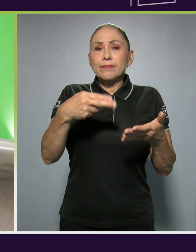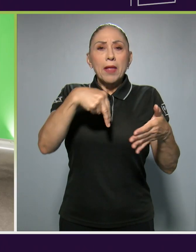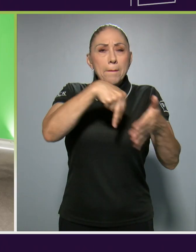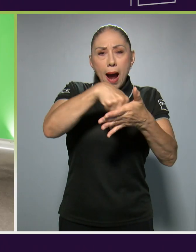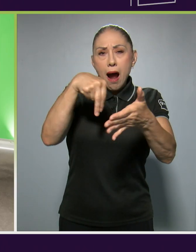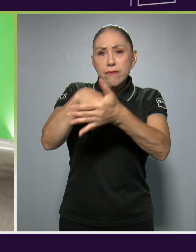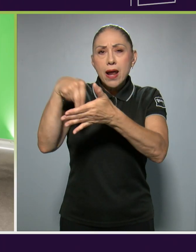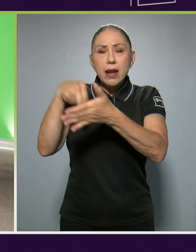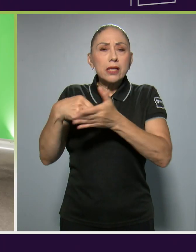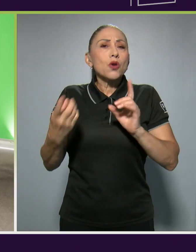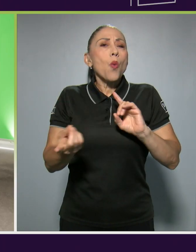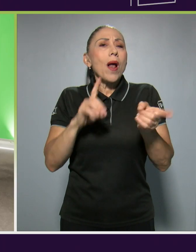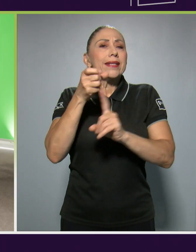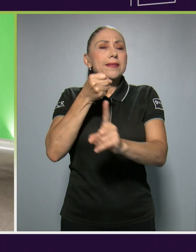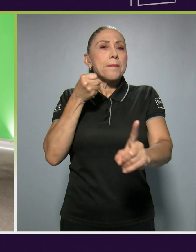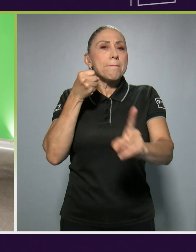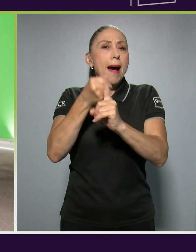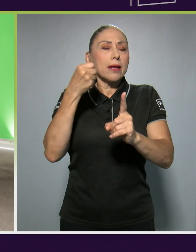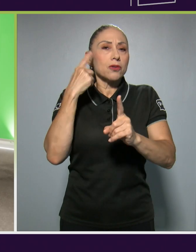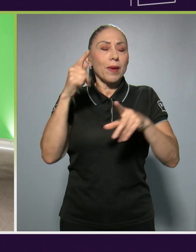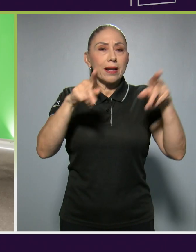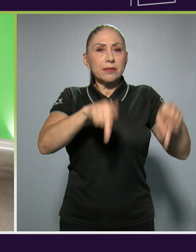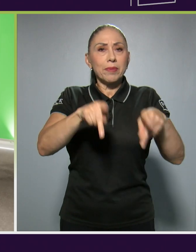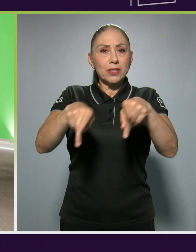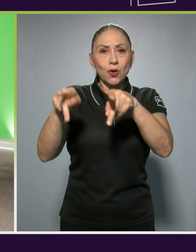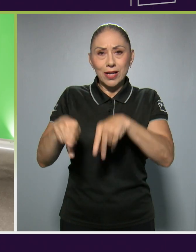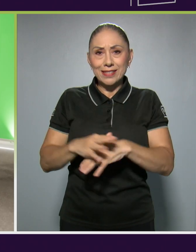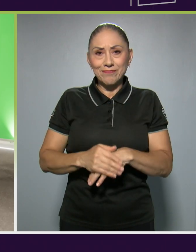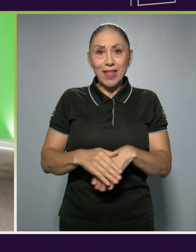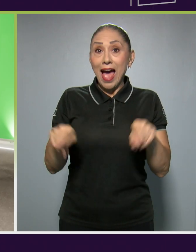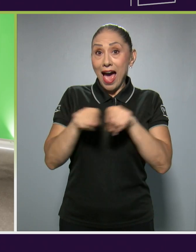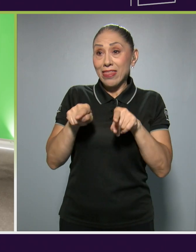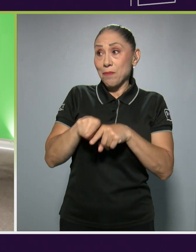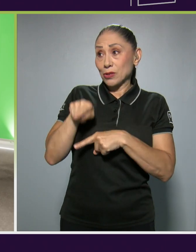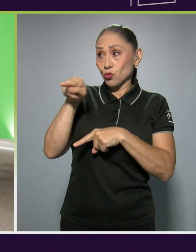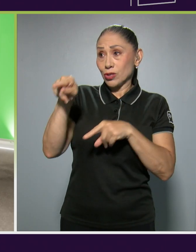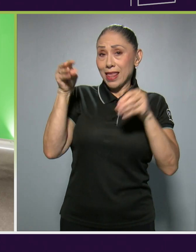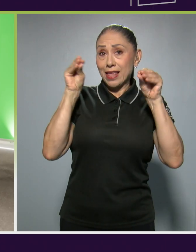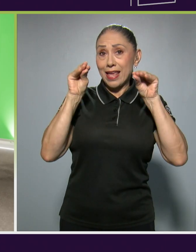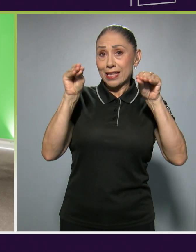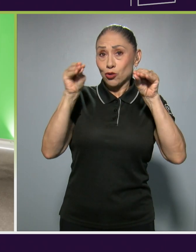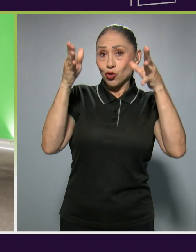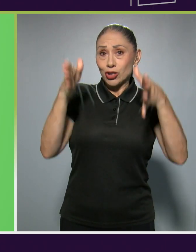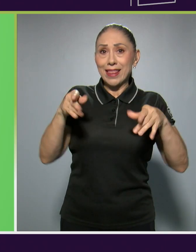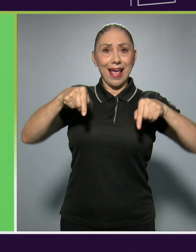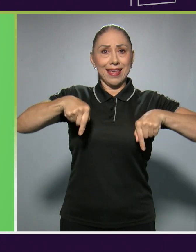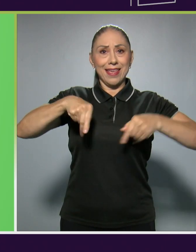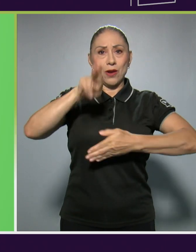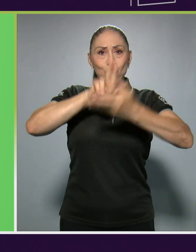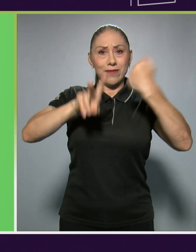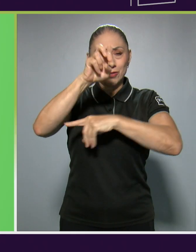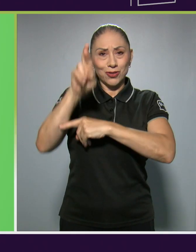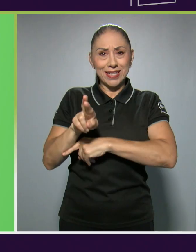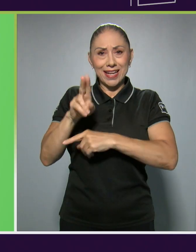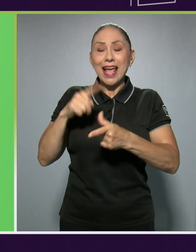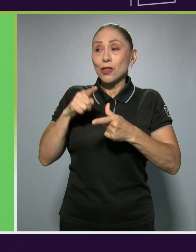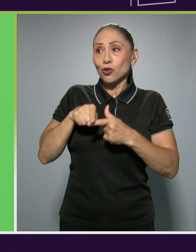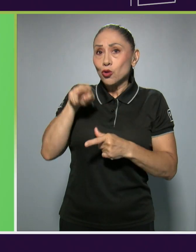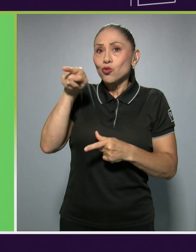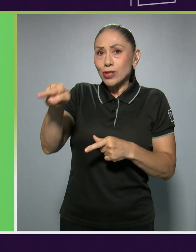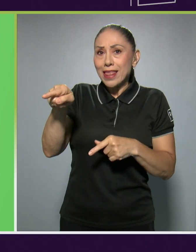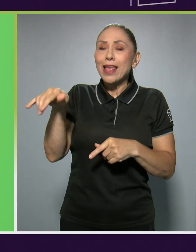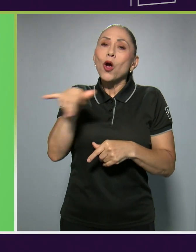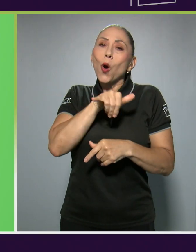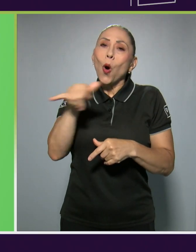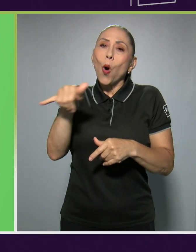las personas? Usted además es docente aquí en la Universidad de Costa Rica, entonces tiene la perspectiva, ¿verdad?, de como